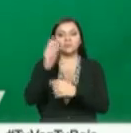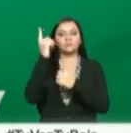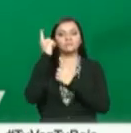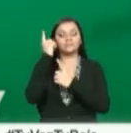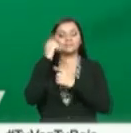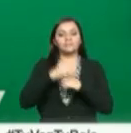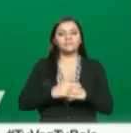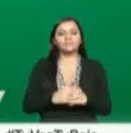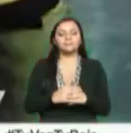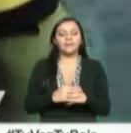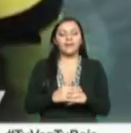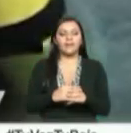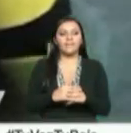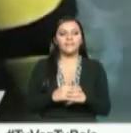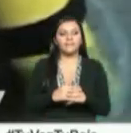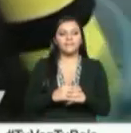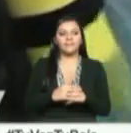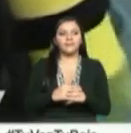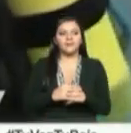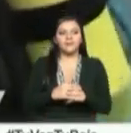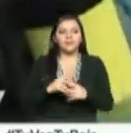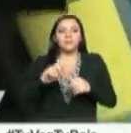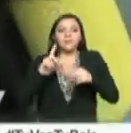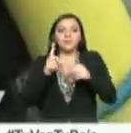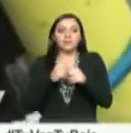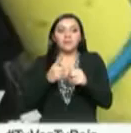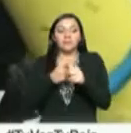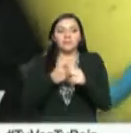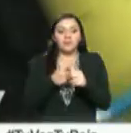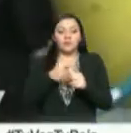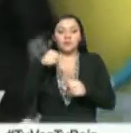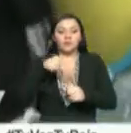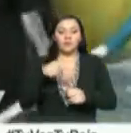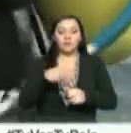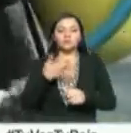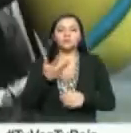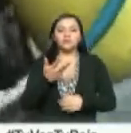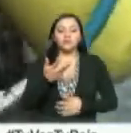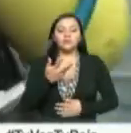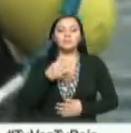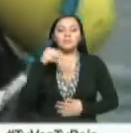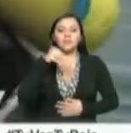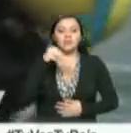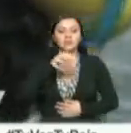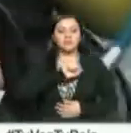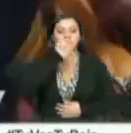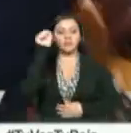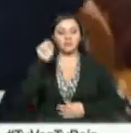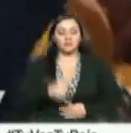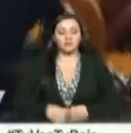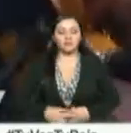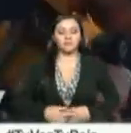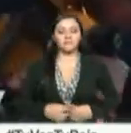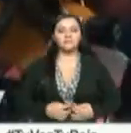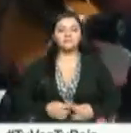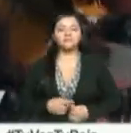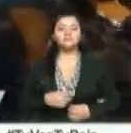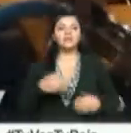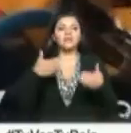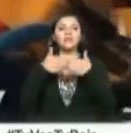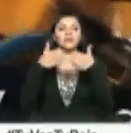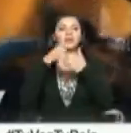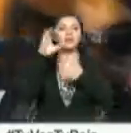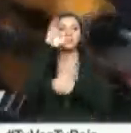Rojo. La primera caja negra había sido encontrada el martes por la mañana. Los equipos de búsqueda